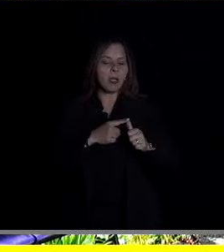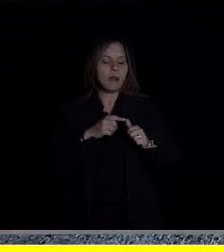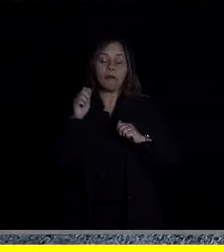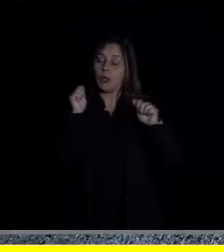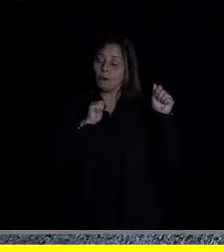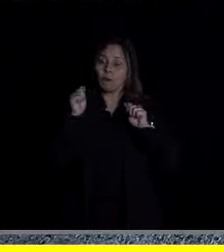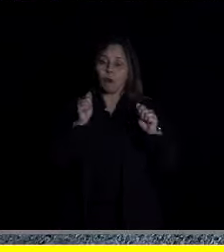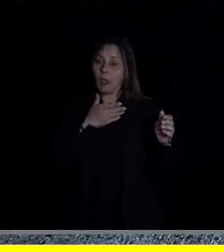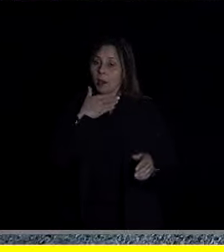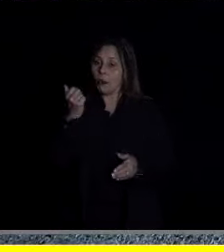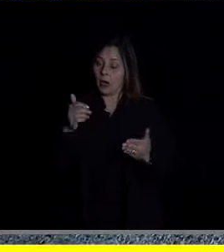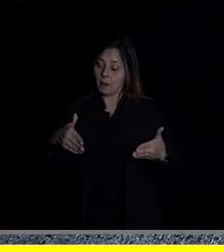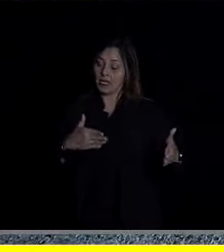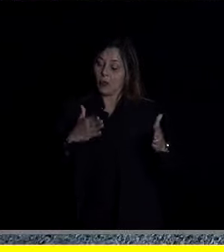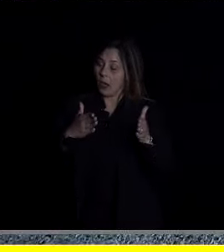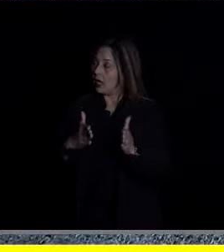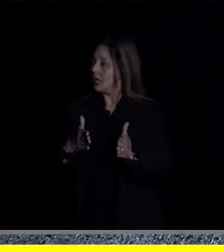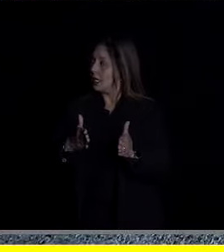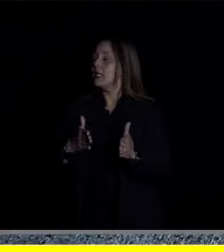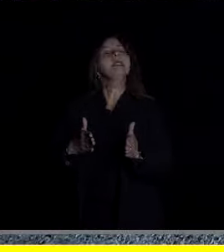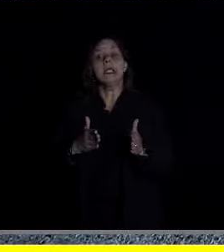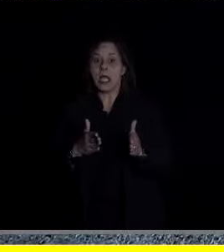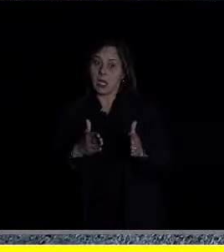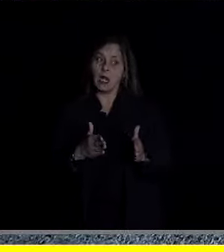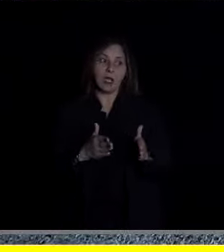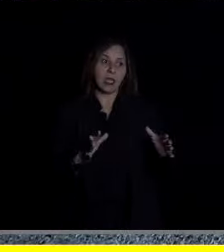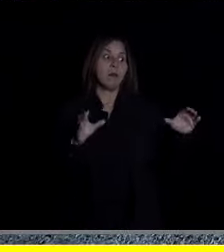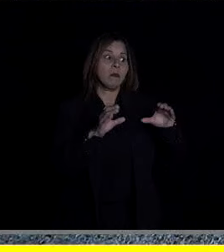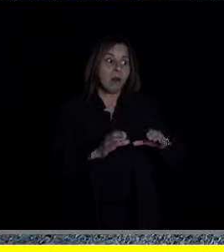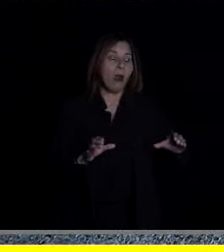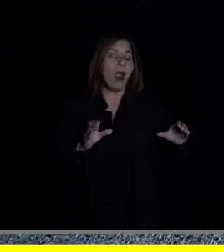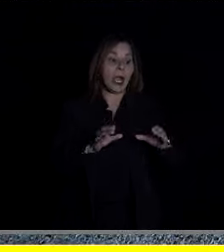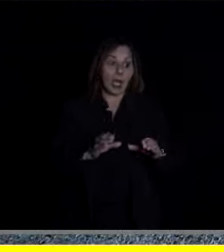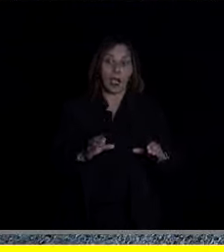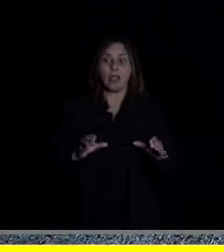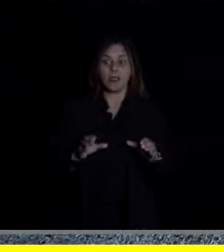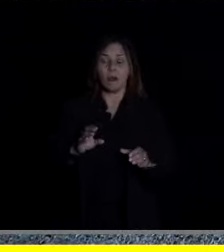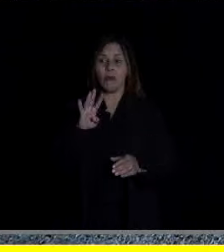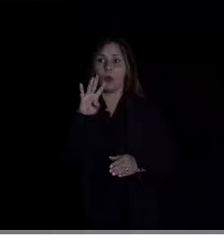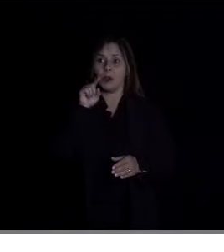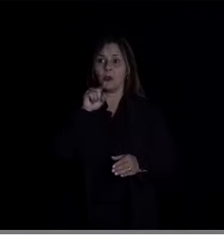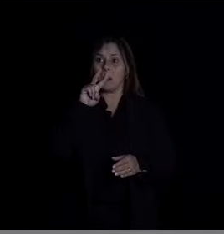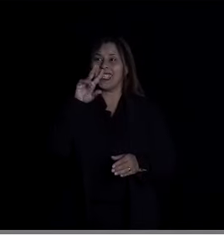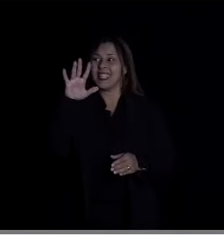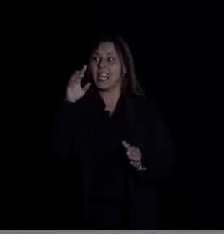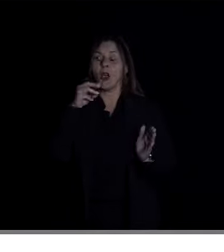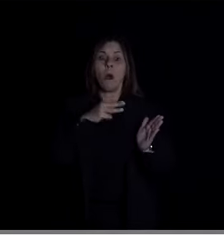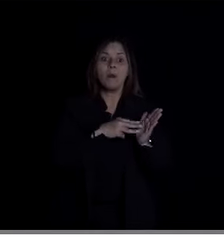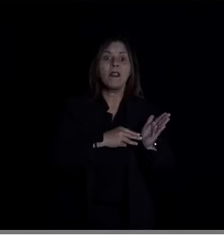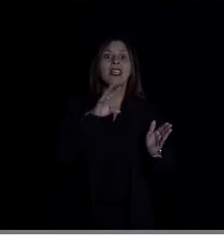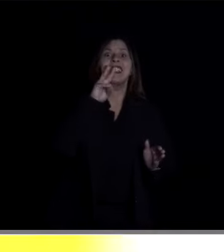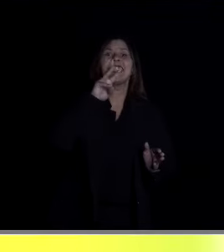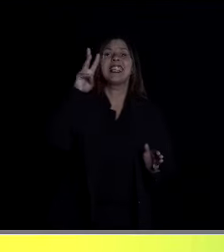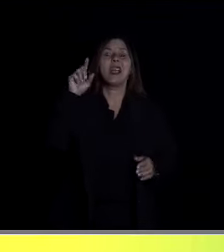de las carreteras es una fuerte batalla que hemos dado sin titubear. A nivel municipal hemos destinado 4.25 millones en